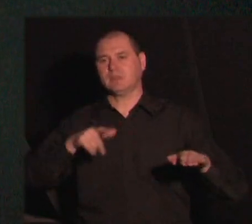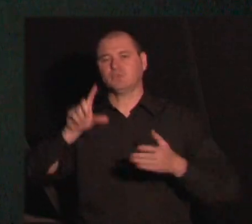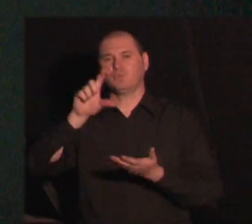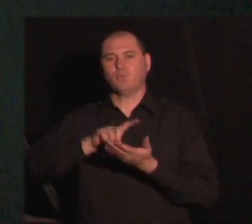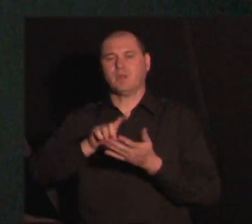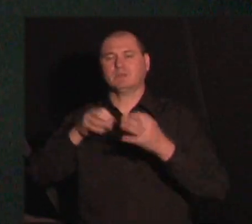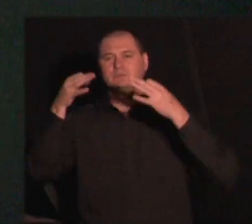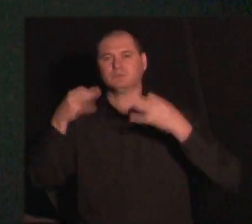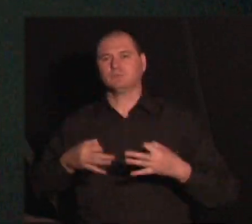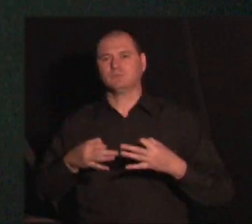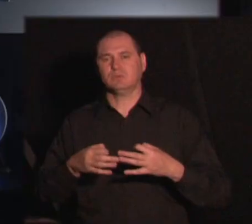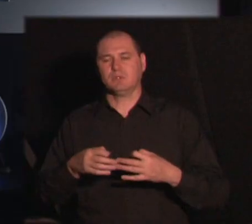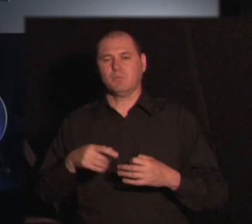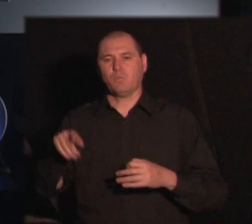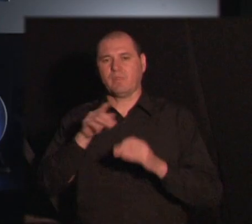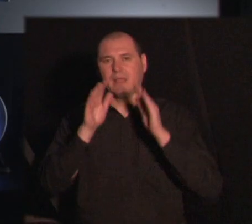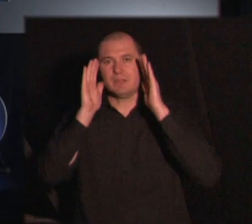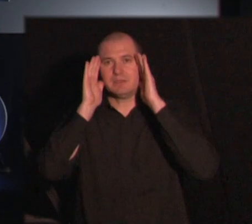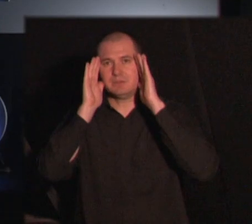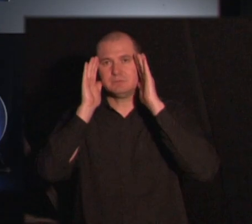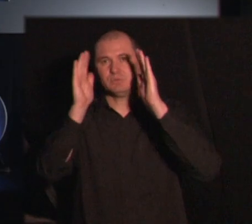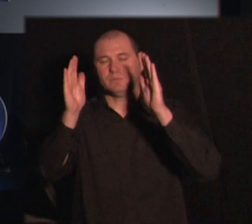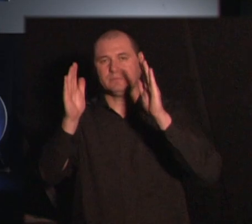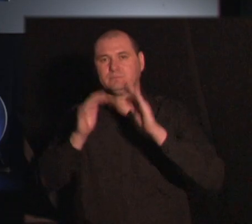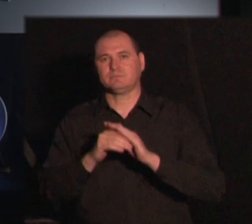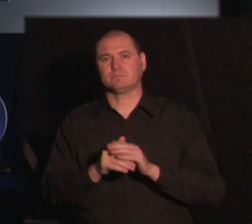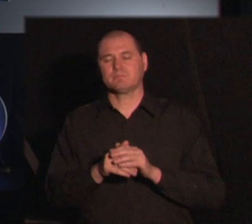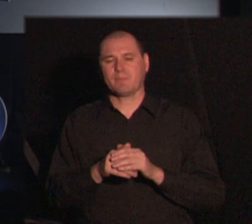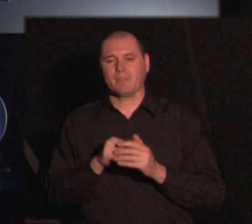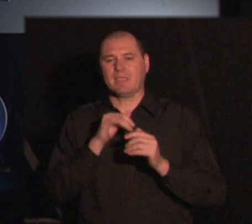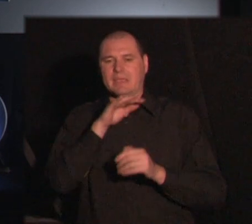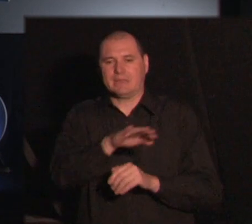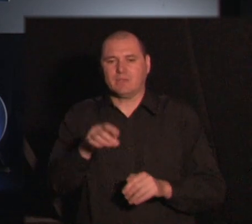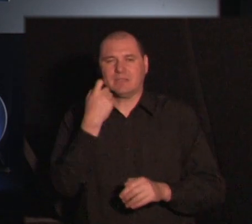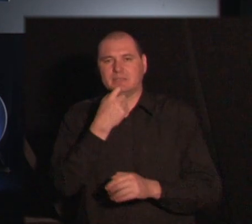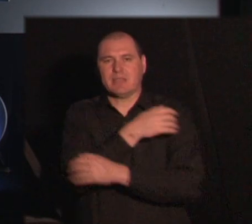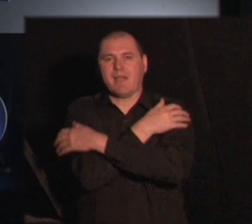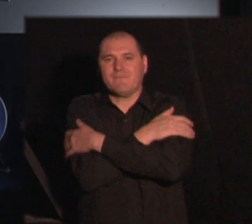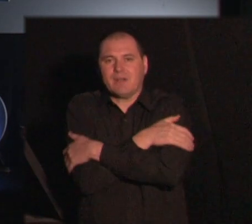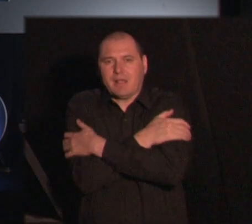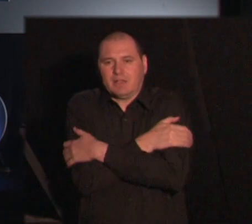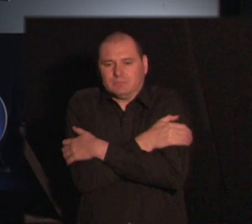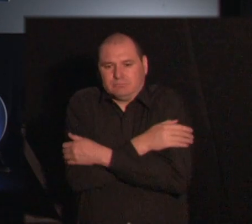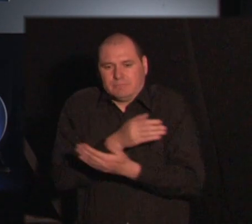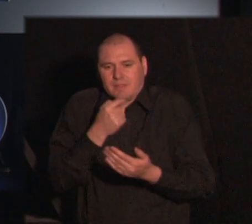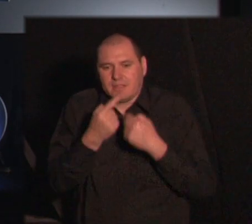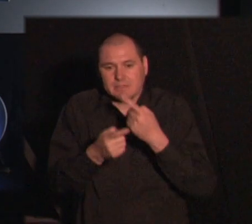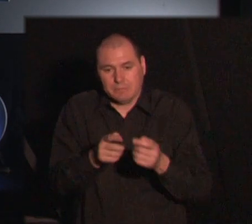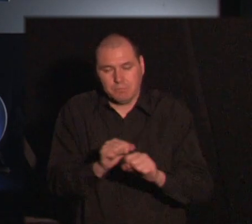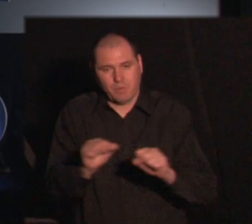lugar seguro donde puedan ser escuchados, donde se les abrace y se les diga que ellos pueden, no